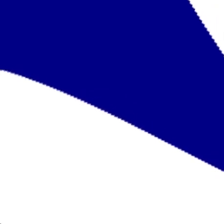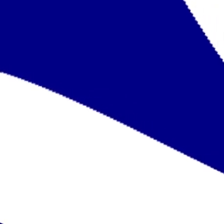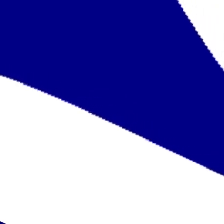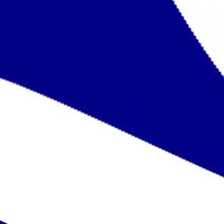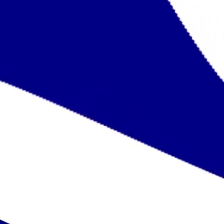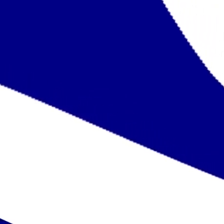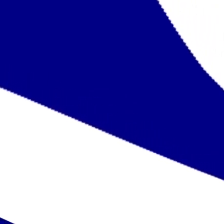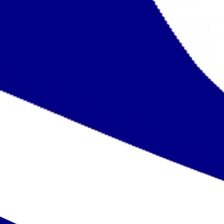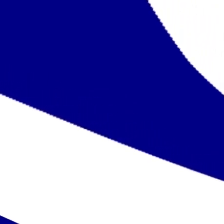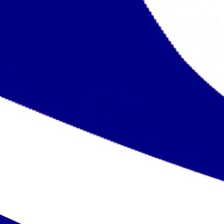¡Gracias!